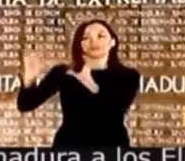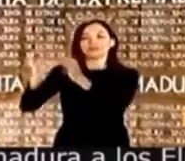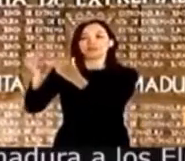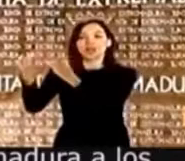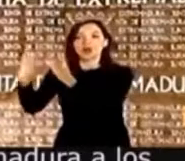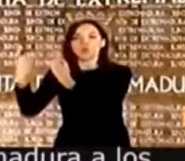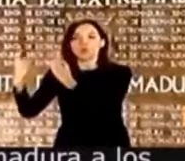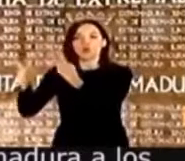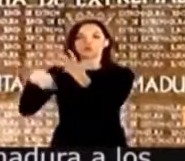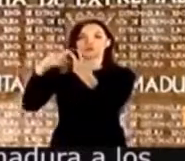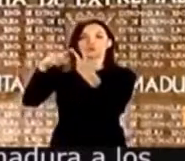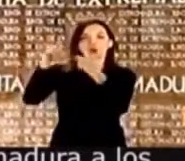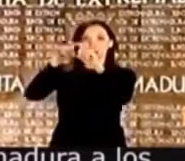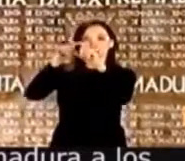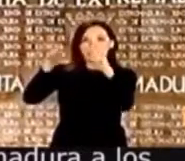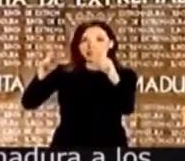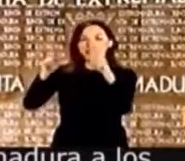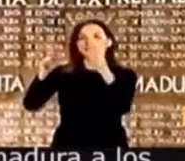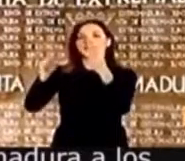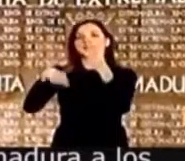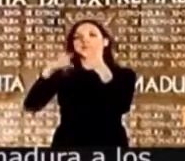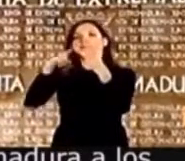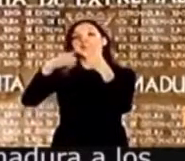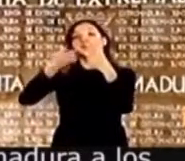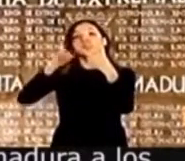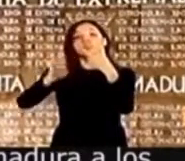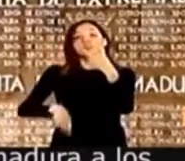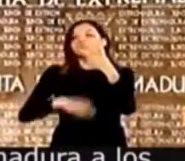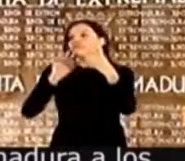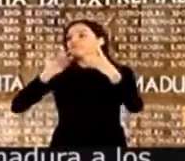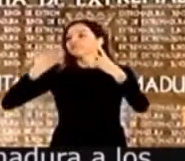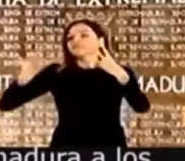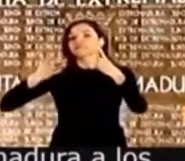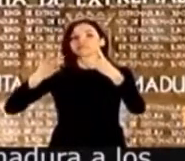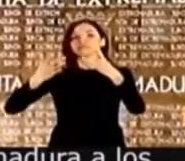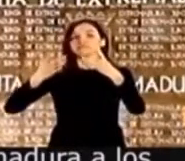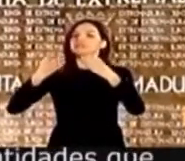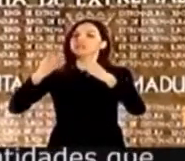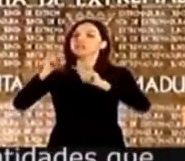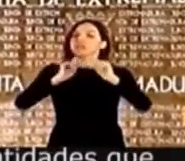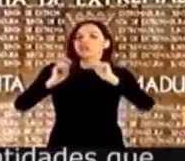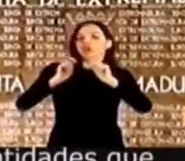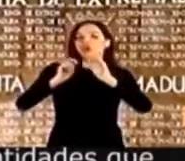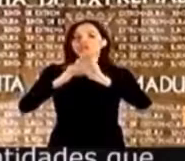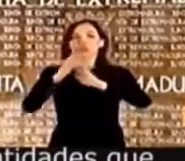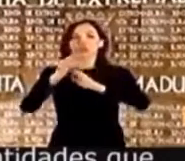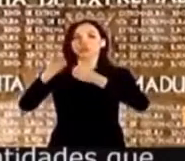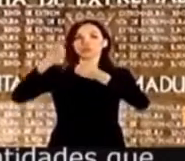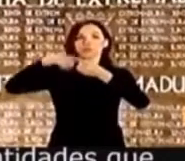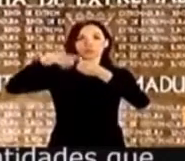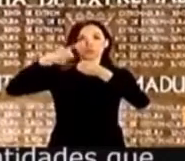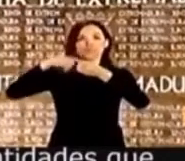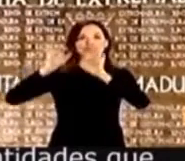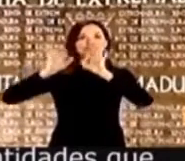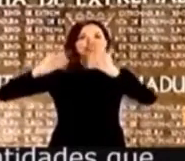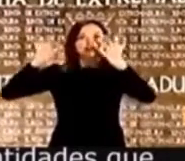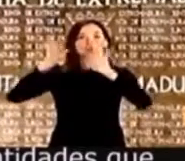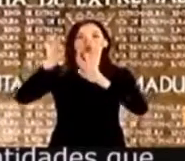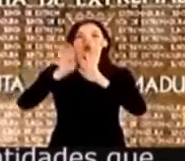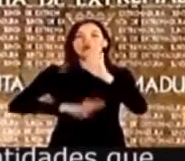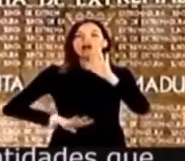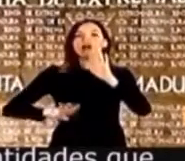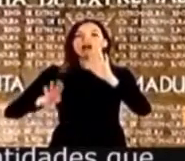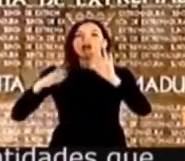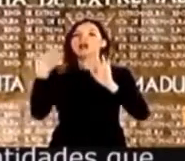promotoras y también a las entidades que participan en los programas de